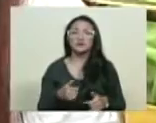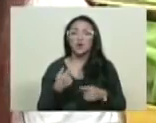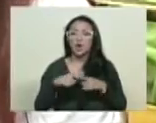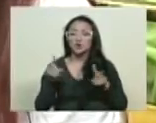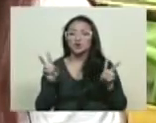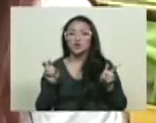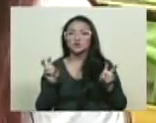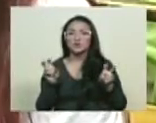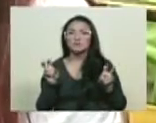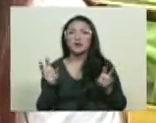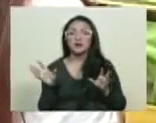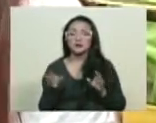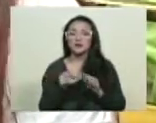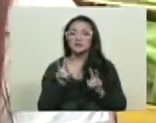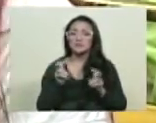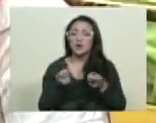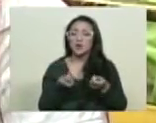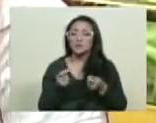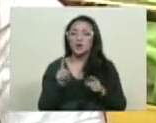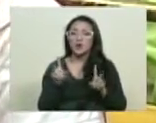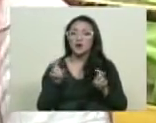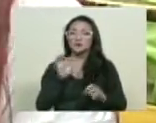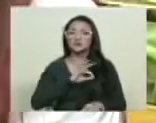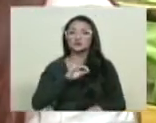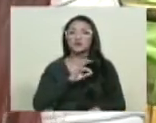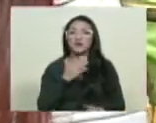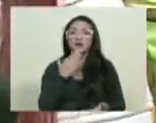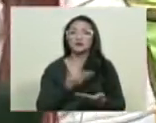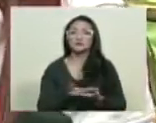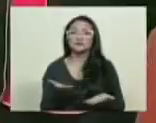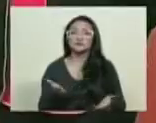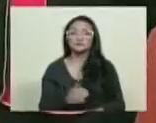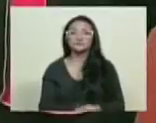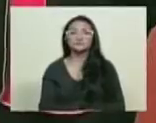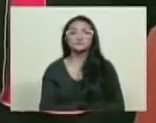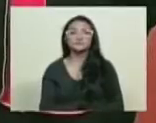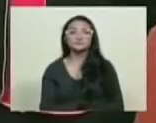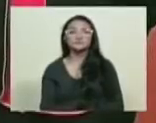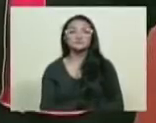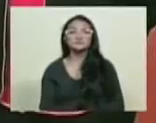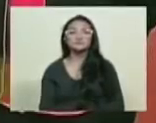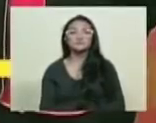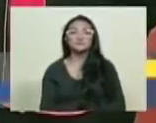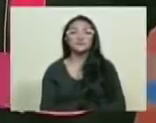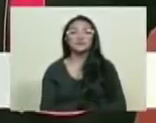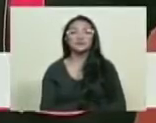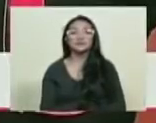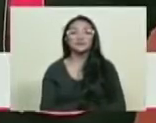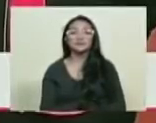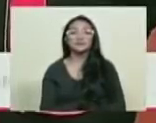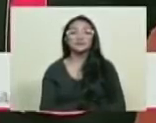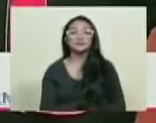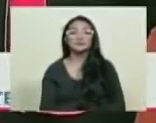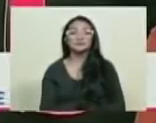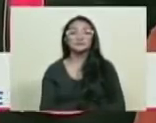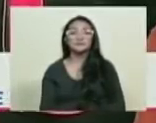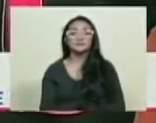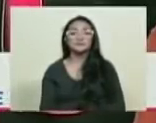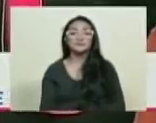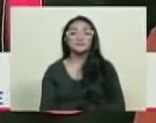temas relacionados con el área económica o con el área social gracias bueno muchas gracias por tus dos preguntas en primer lugar